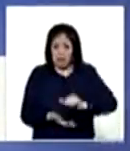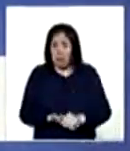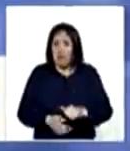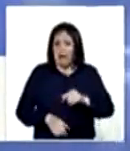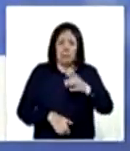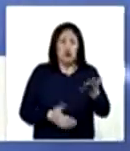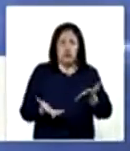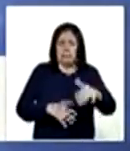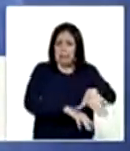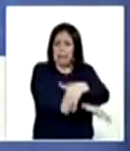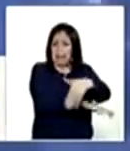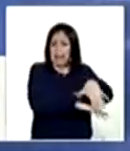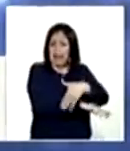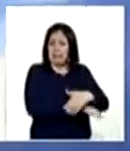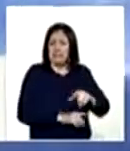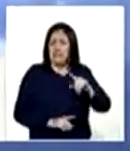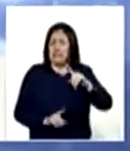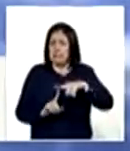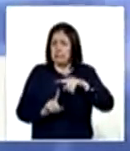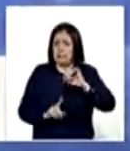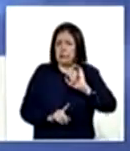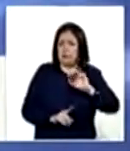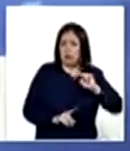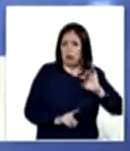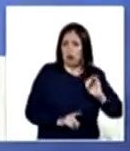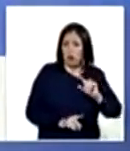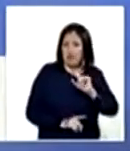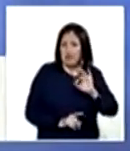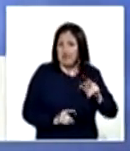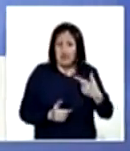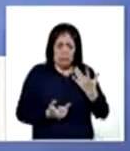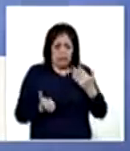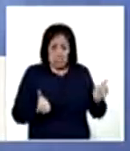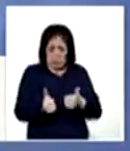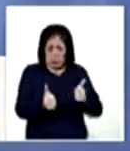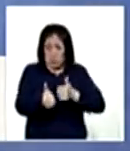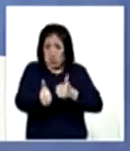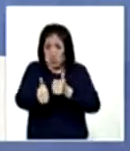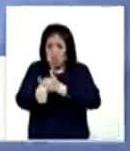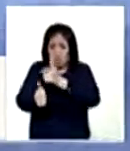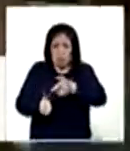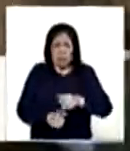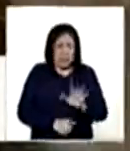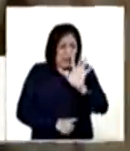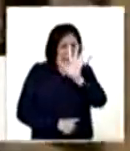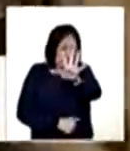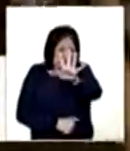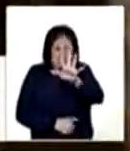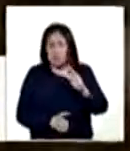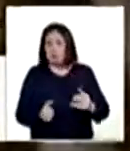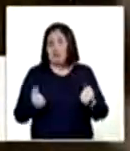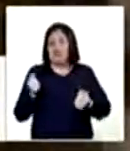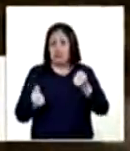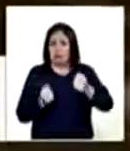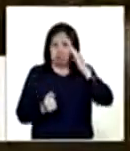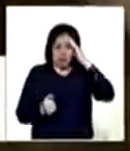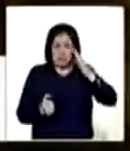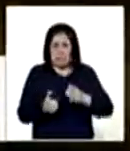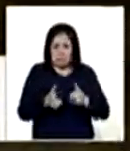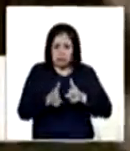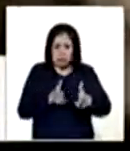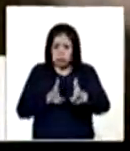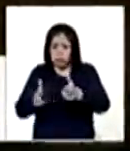en la avenida Tingo María. Continúa esta persecución. Delante de nosotros hay 5 patrulleros más del escuadrón